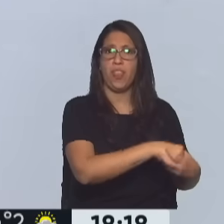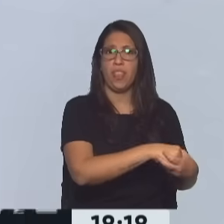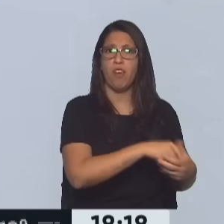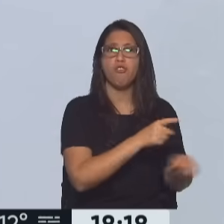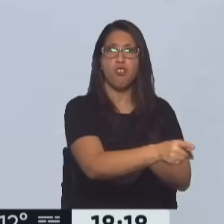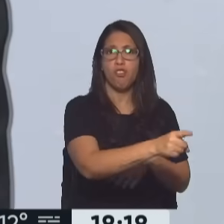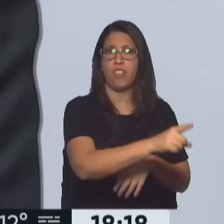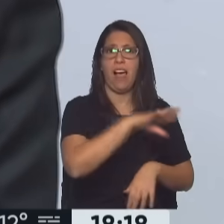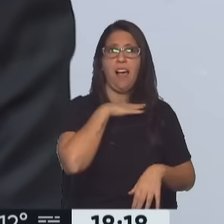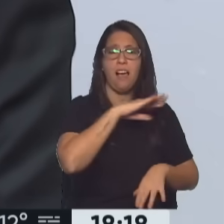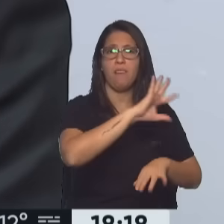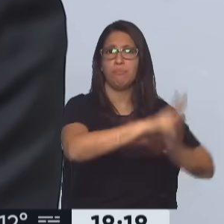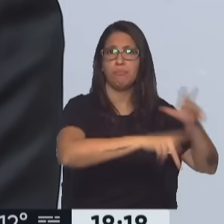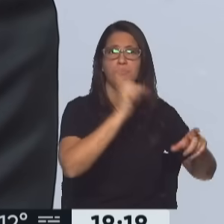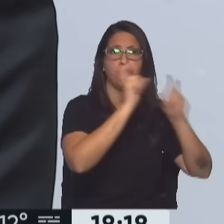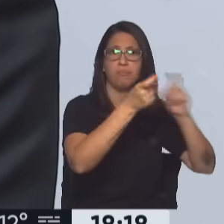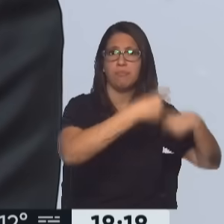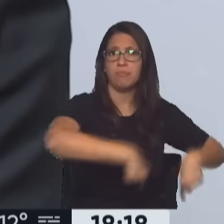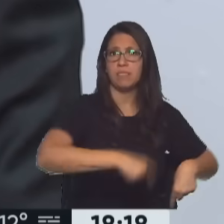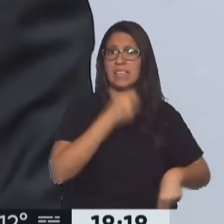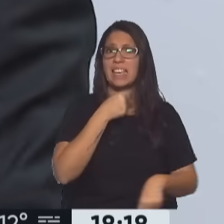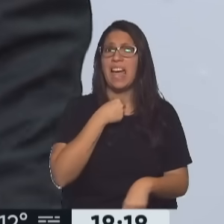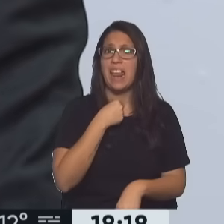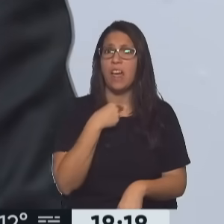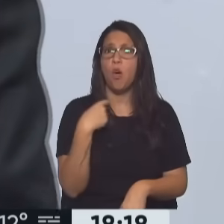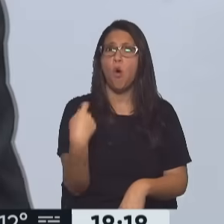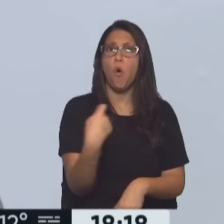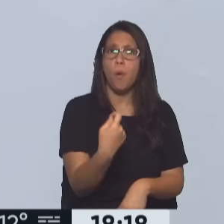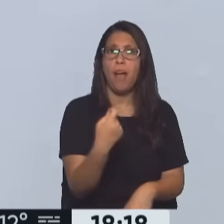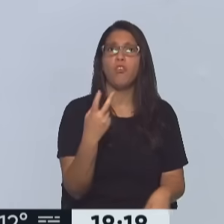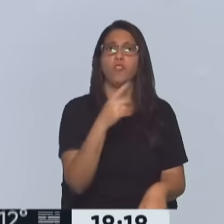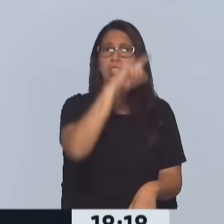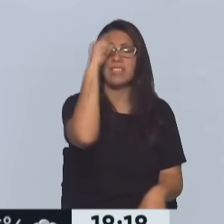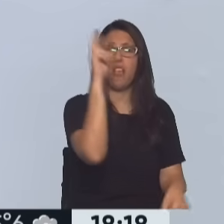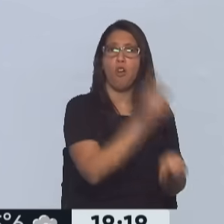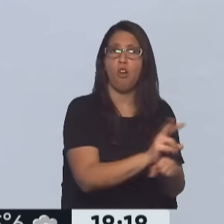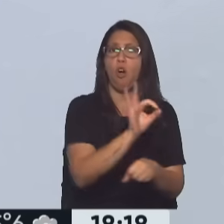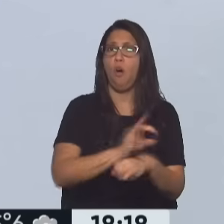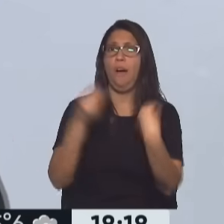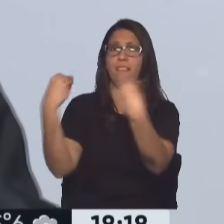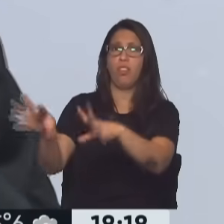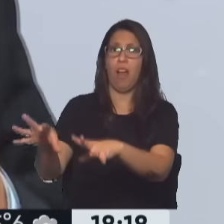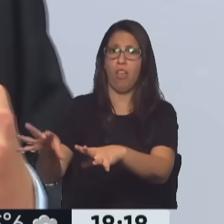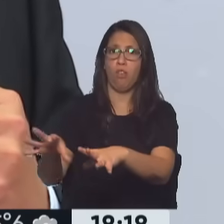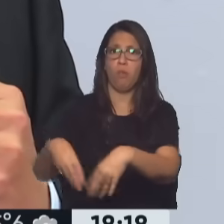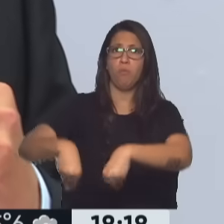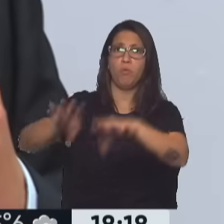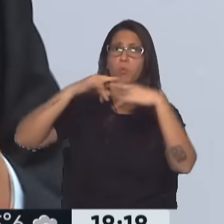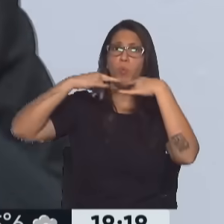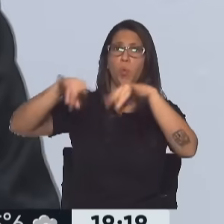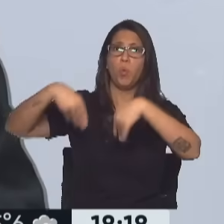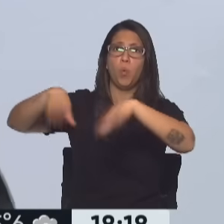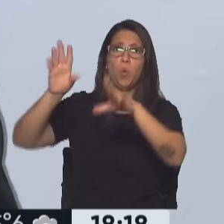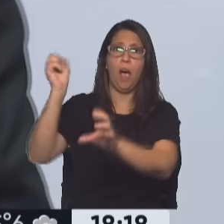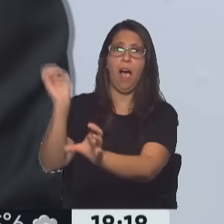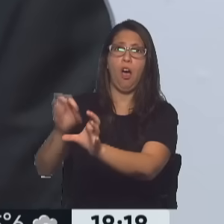al delito. Si queremos vivir en un país con jubilados protegidos por el Estado o abandonados a la buena de Dios y a su ahorro.